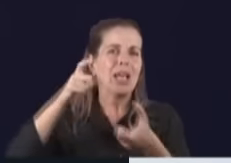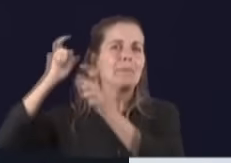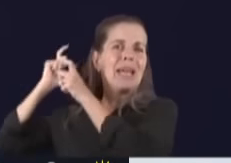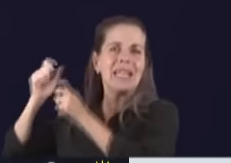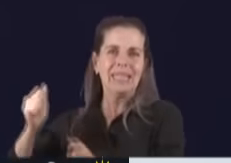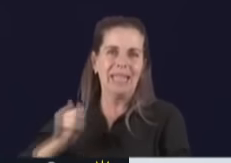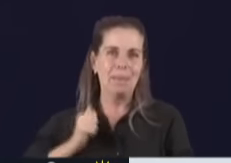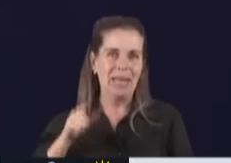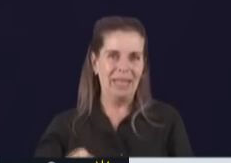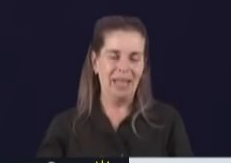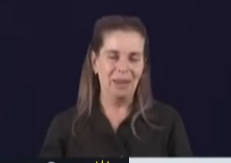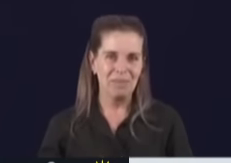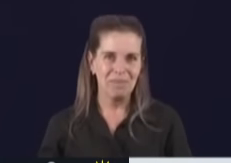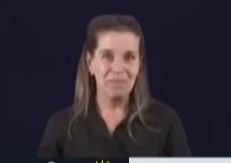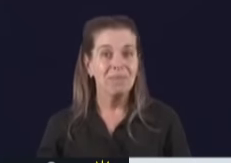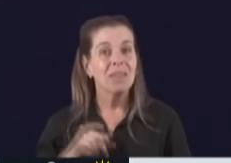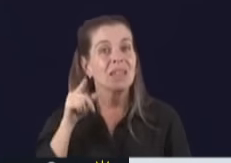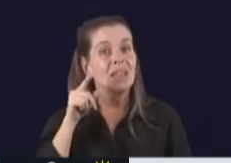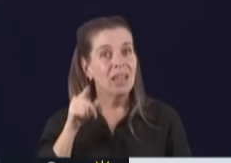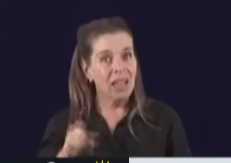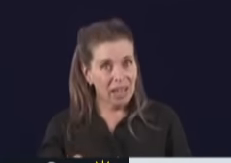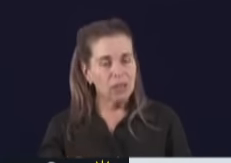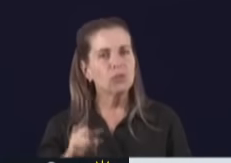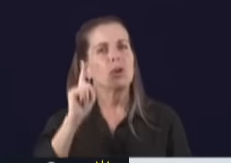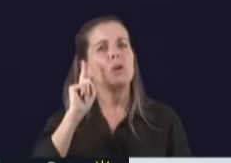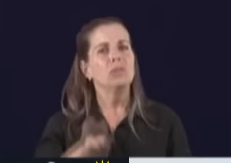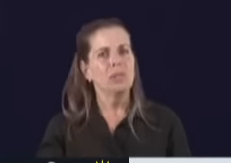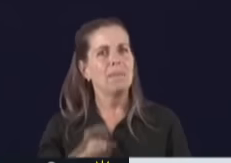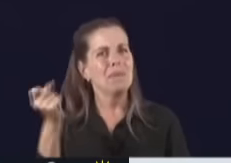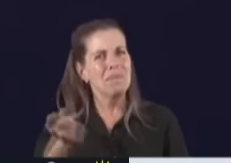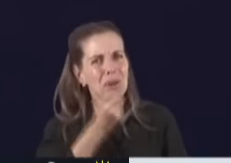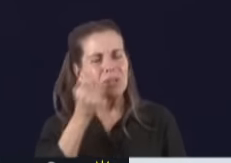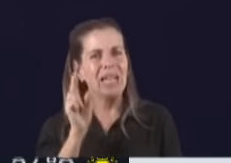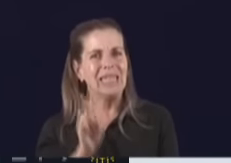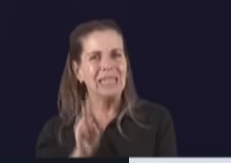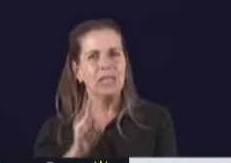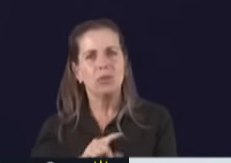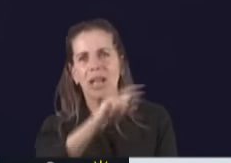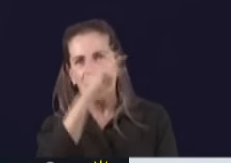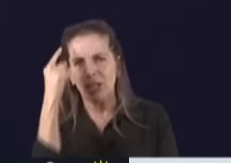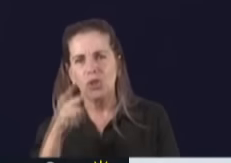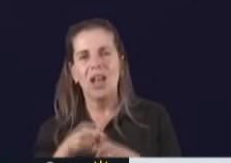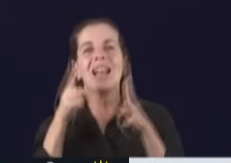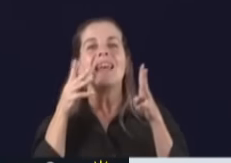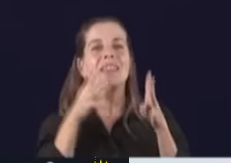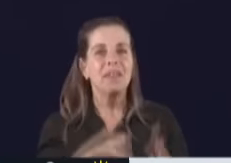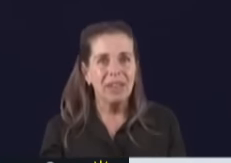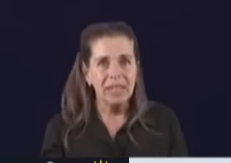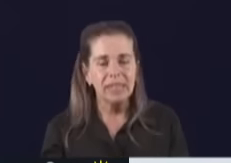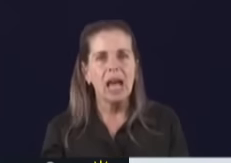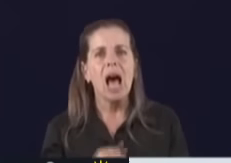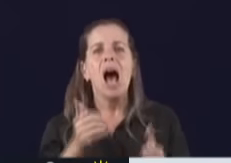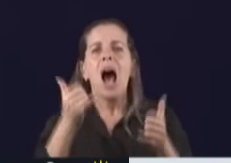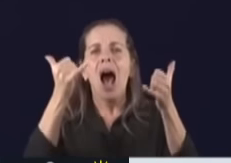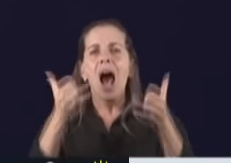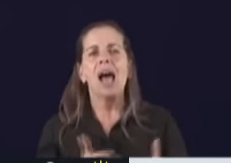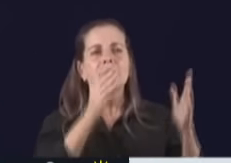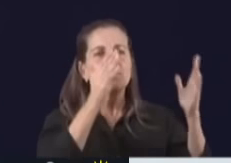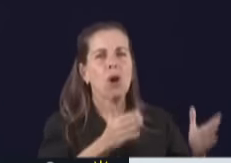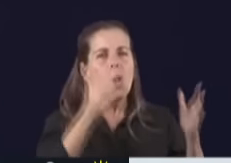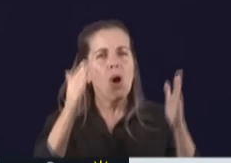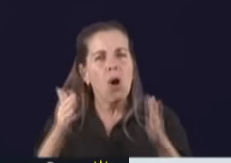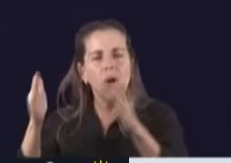Ese orden no solo estuvo presente en el ámbito de seguridad nacional y defensa, sino en todas las áreas del Estado. En